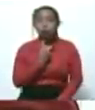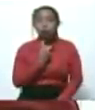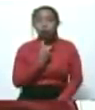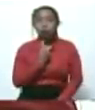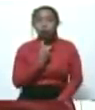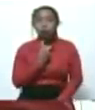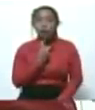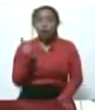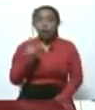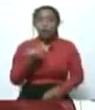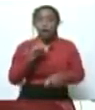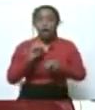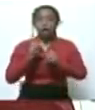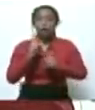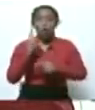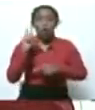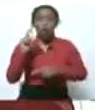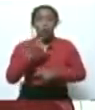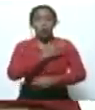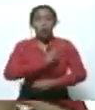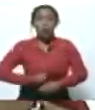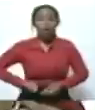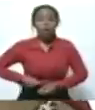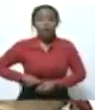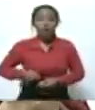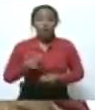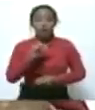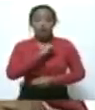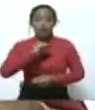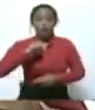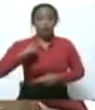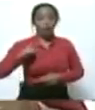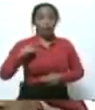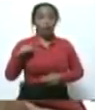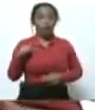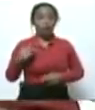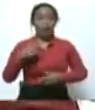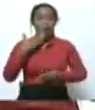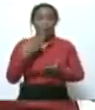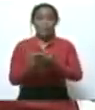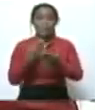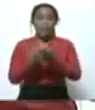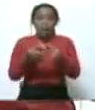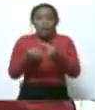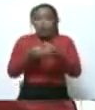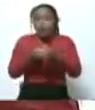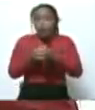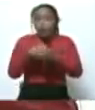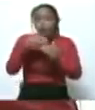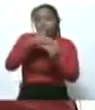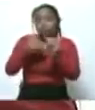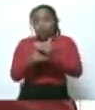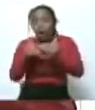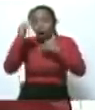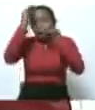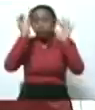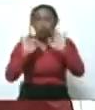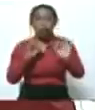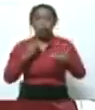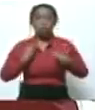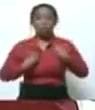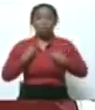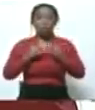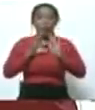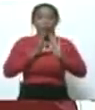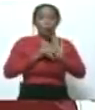Se han enriquecido solos. Y hay un reclamo de su militancia que hacia abajo no los atienden porque están muy preocupados por